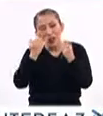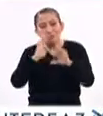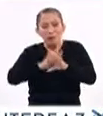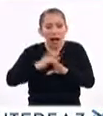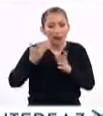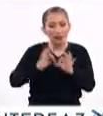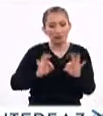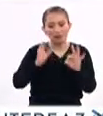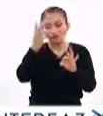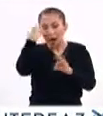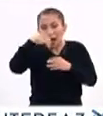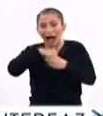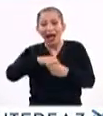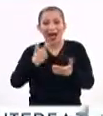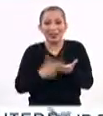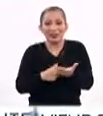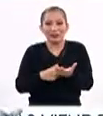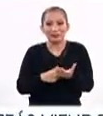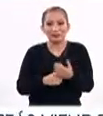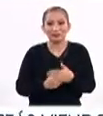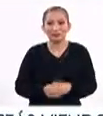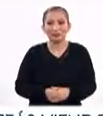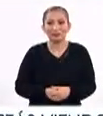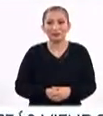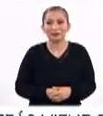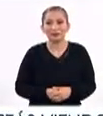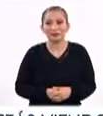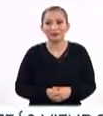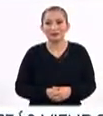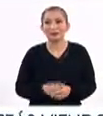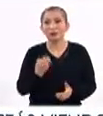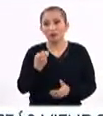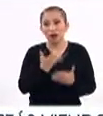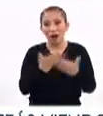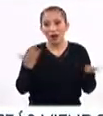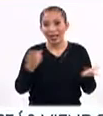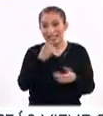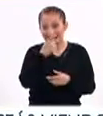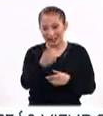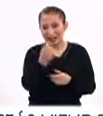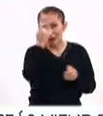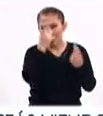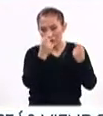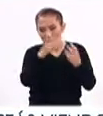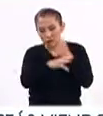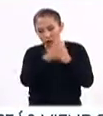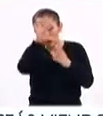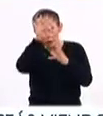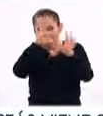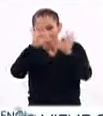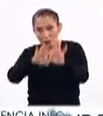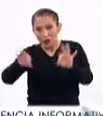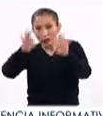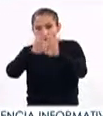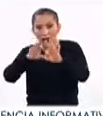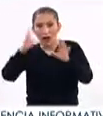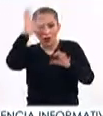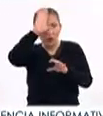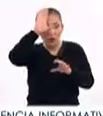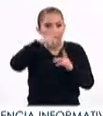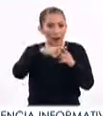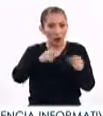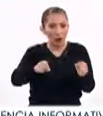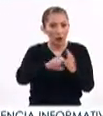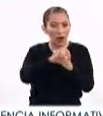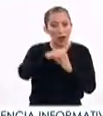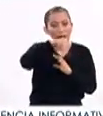más significativo en ese aspecto. Y bueno, precisamente ahora que mencionas algunos elementos emblemáticos de la cultura japonesa,